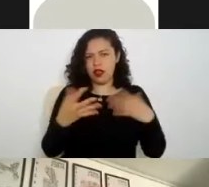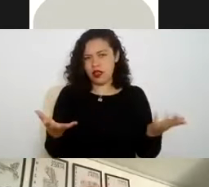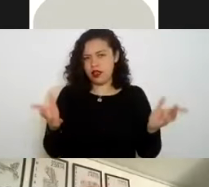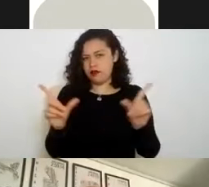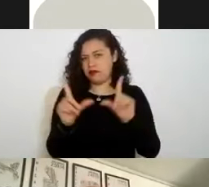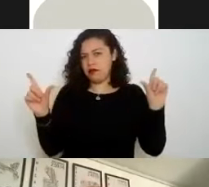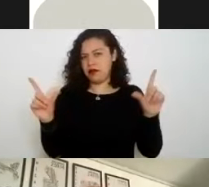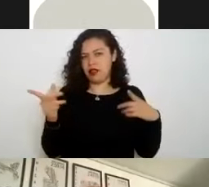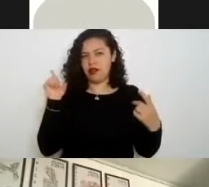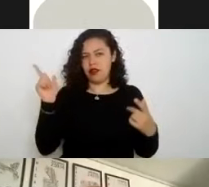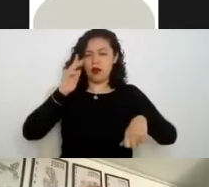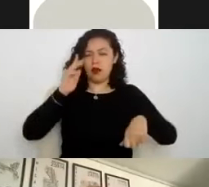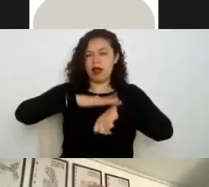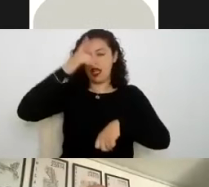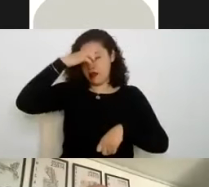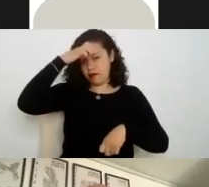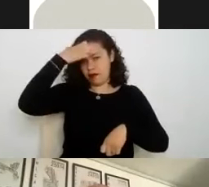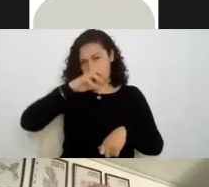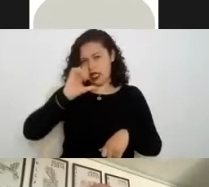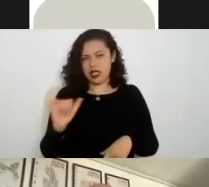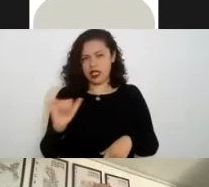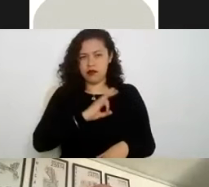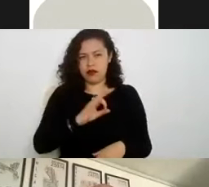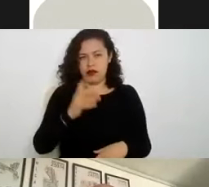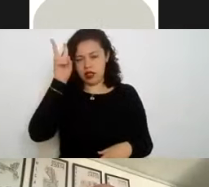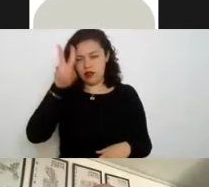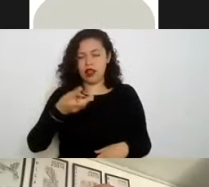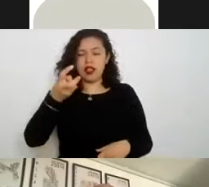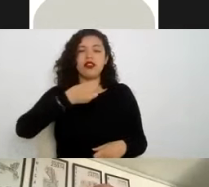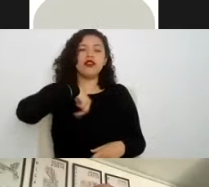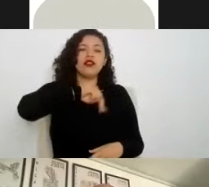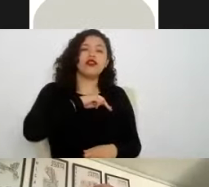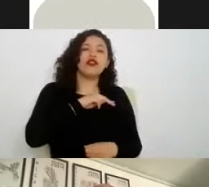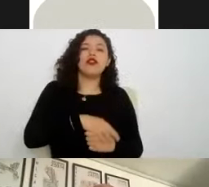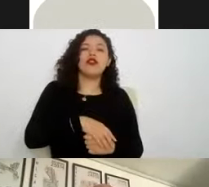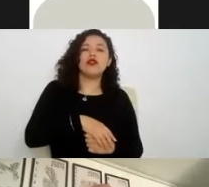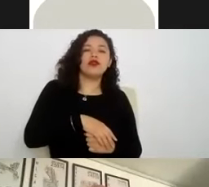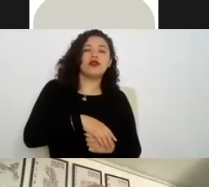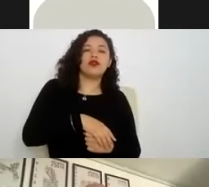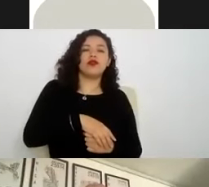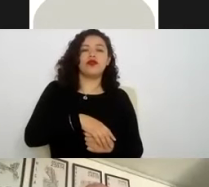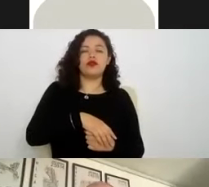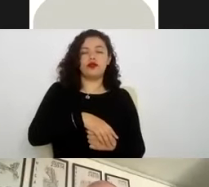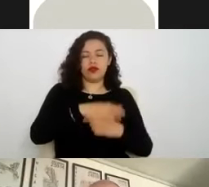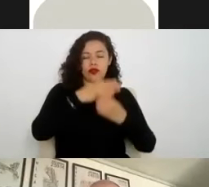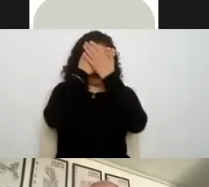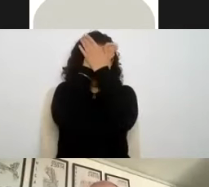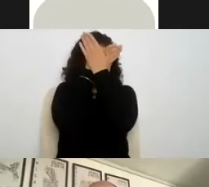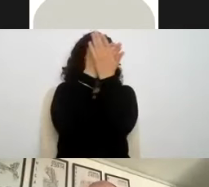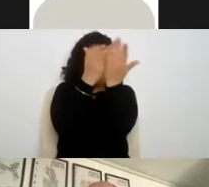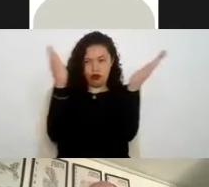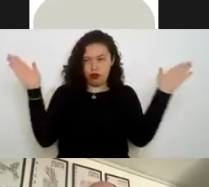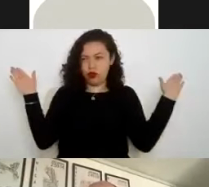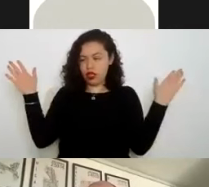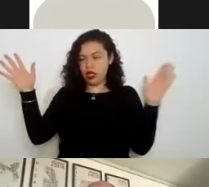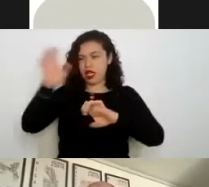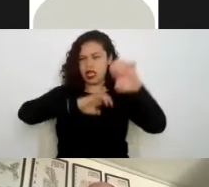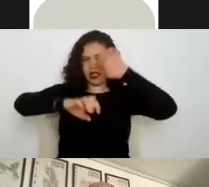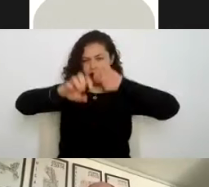pudiéramos hacer muchas más experiencias de estas, ¿no? La verdad es que esto nos ha abierto un panorama muy grande con las empresas. Las